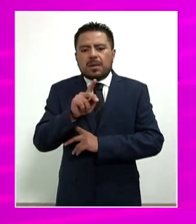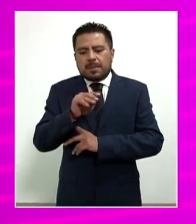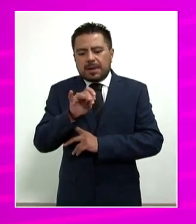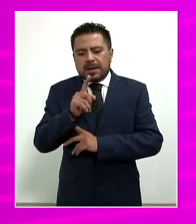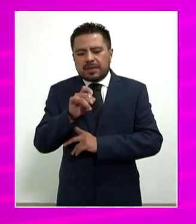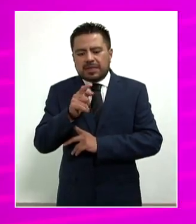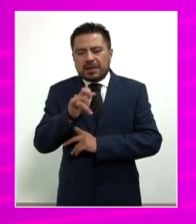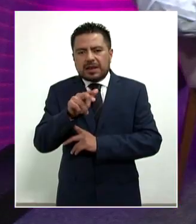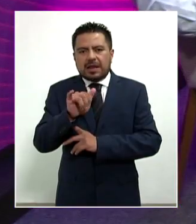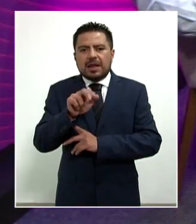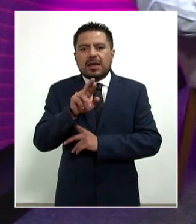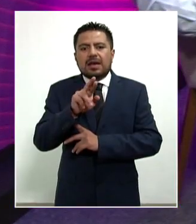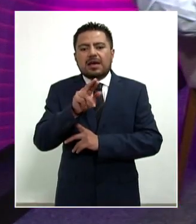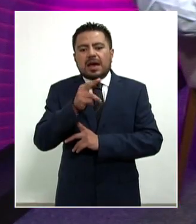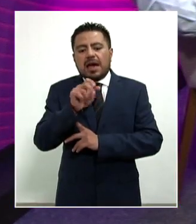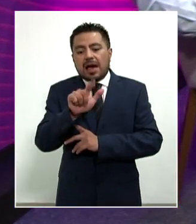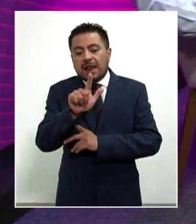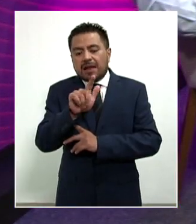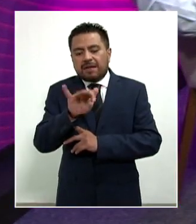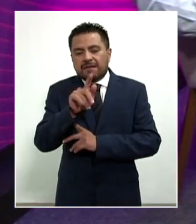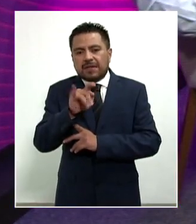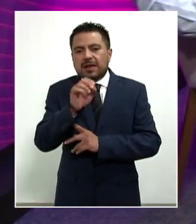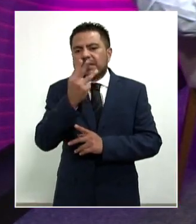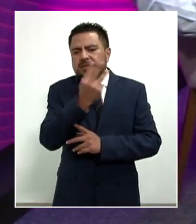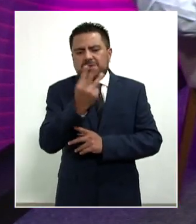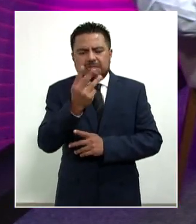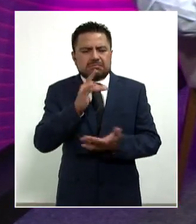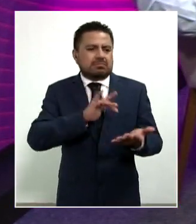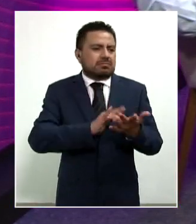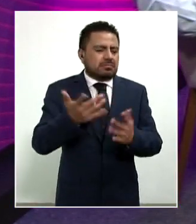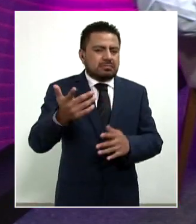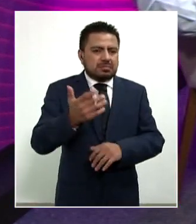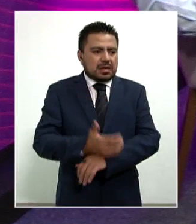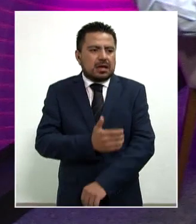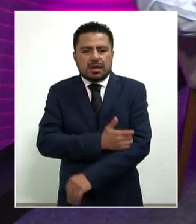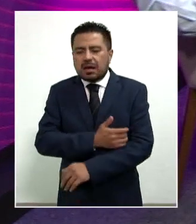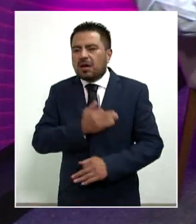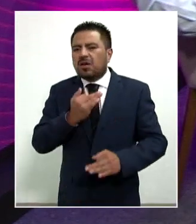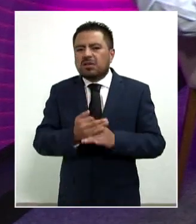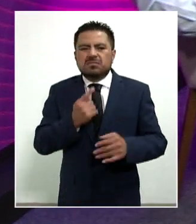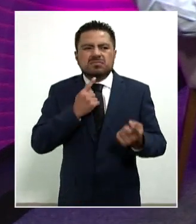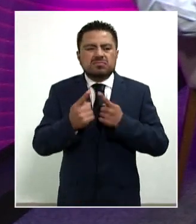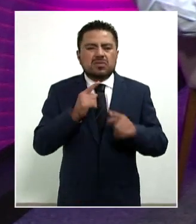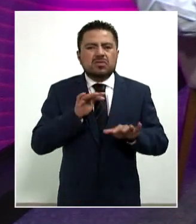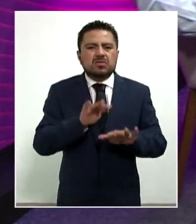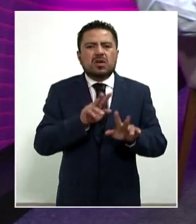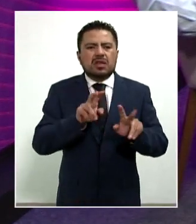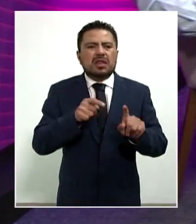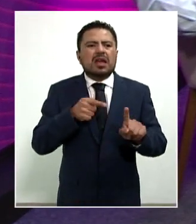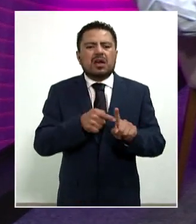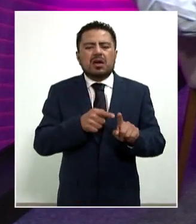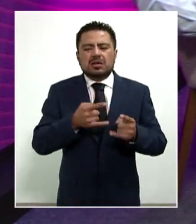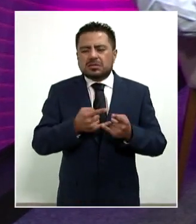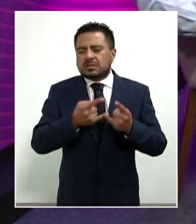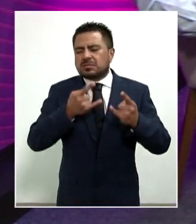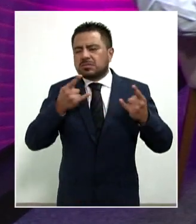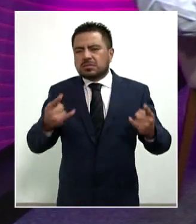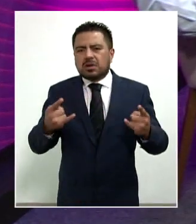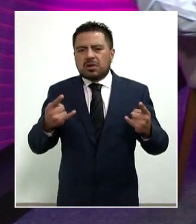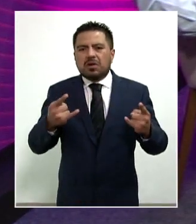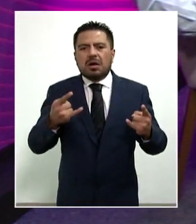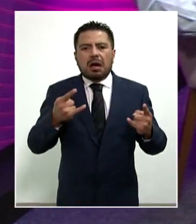Magdalena Sepúlveda y Alberto Cerdán. Muchas gracias a los tres por estar aquí. Estábamos hablando acerca de la historia